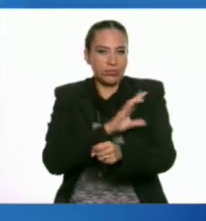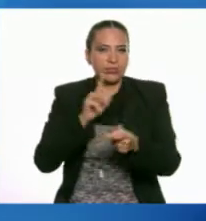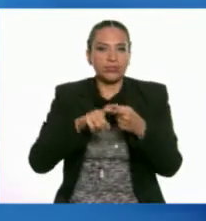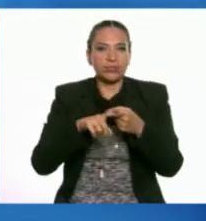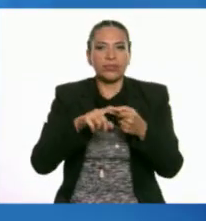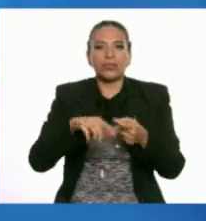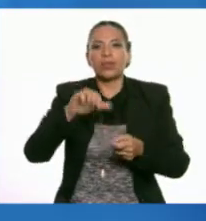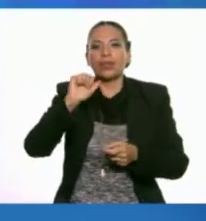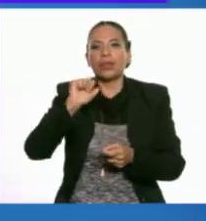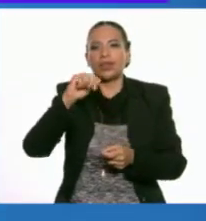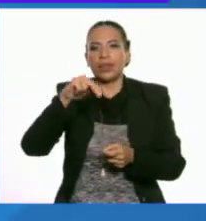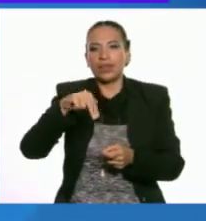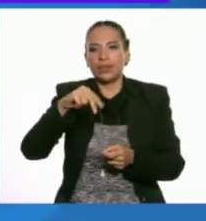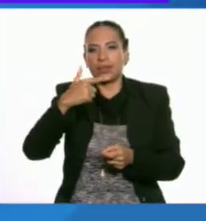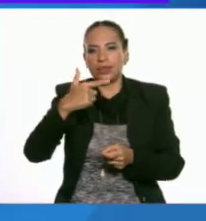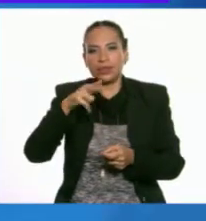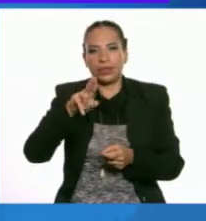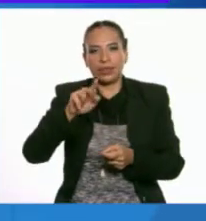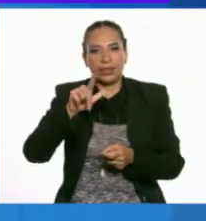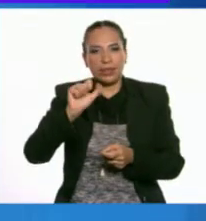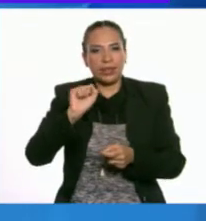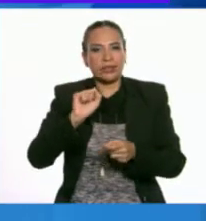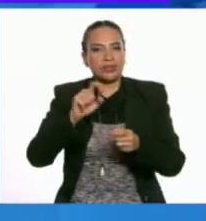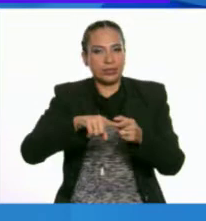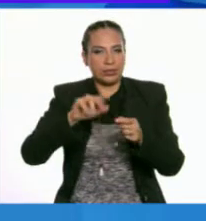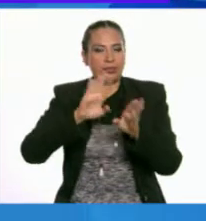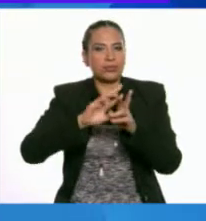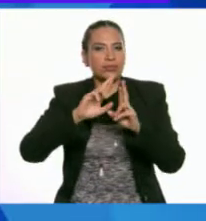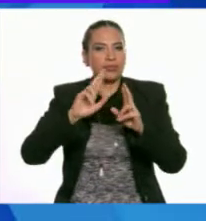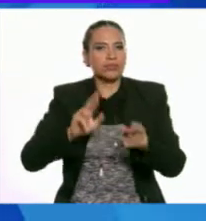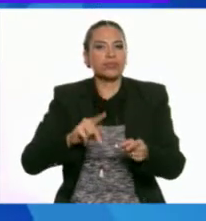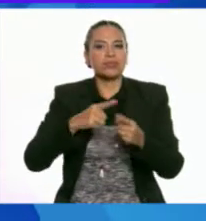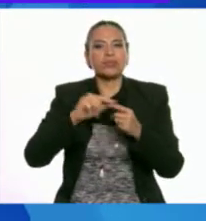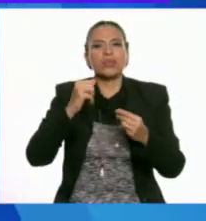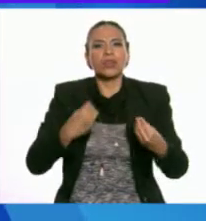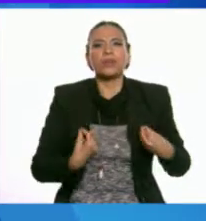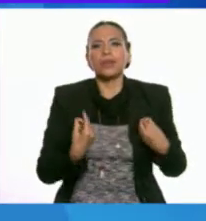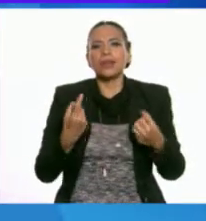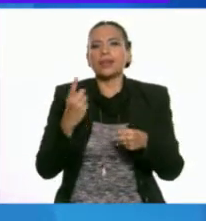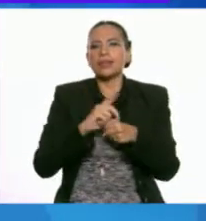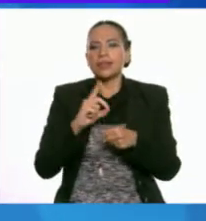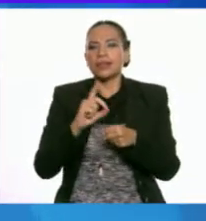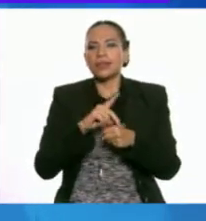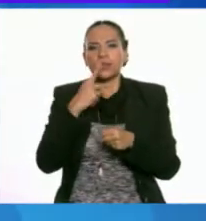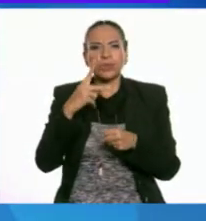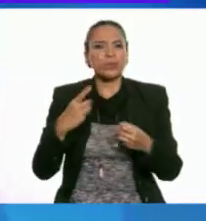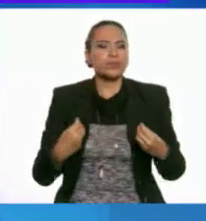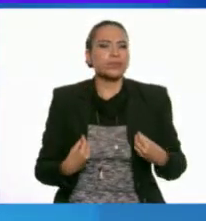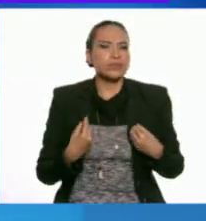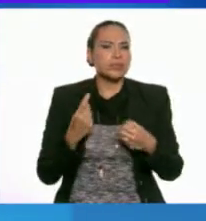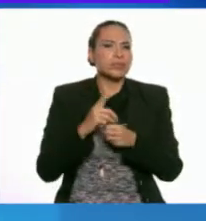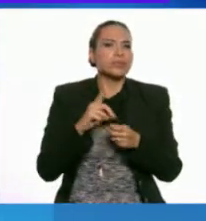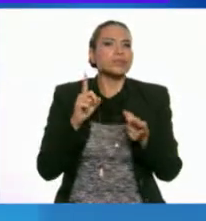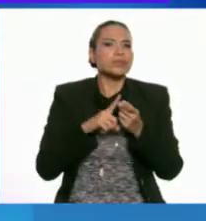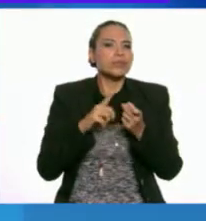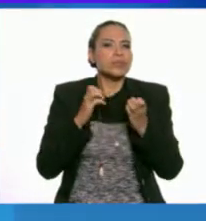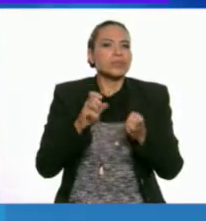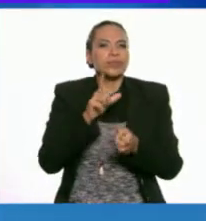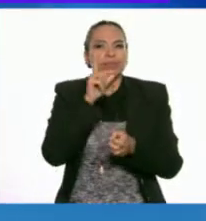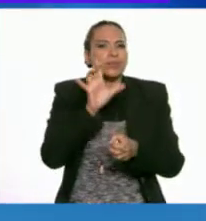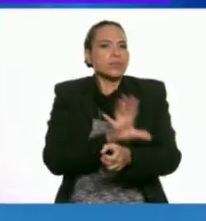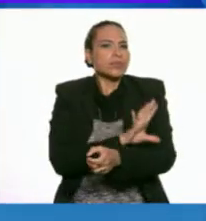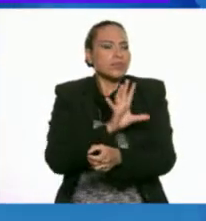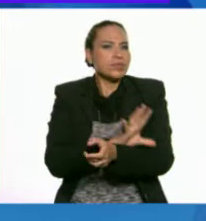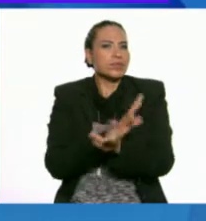las anguilas. Ajá, las anguilas eléctricas. Muy bien. Y en la vida cotidiana, en tu día a día, ¿en dónde encuentras la